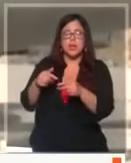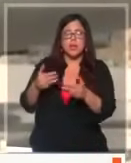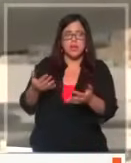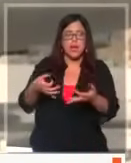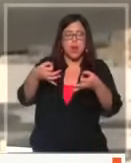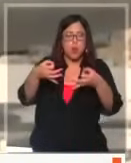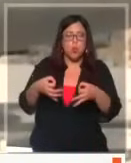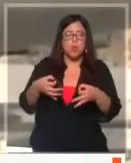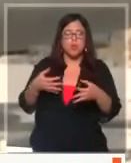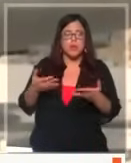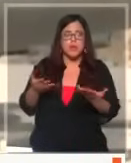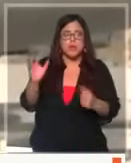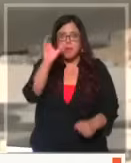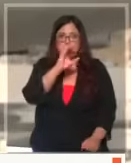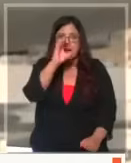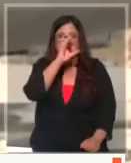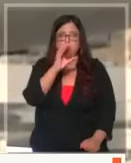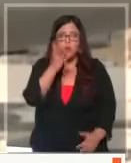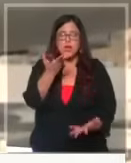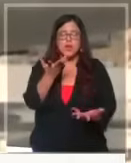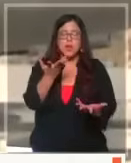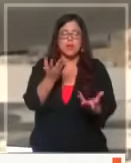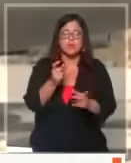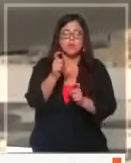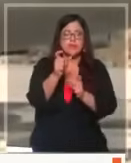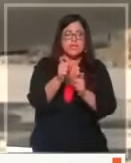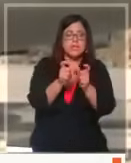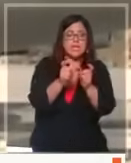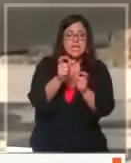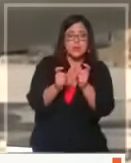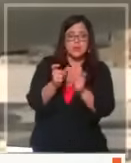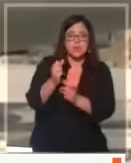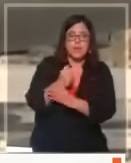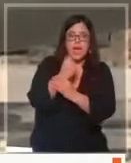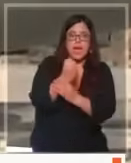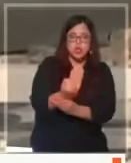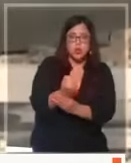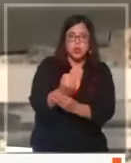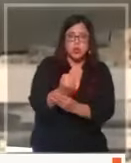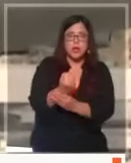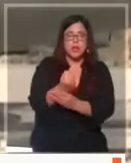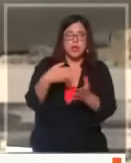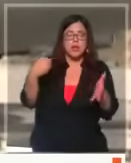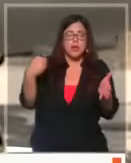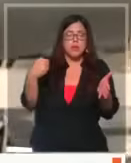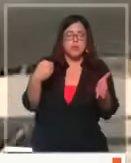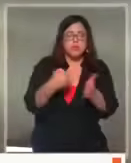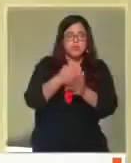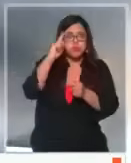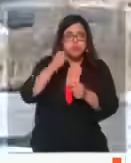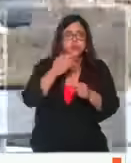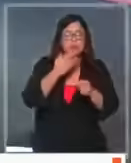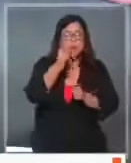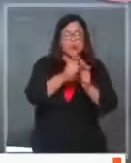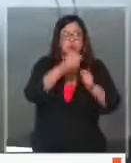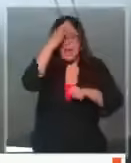es la búsqueda y rescate en accidentes aéreos, como muchas veces en apoyo de traslado de enfermos y